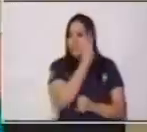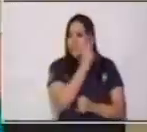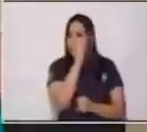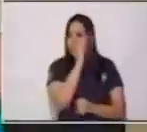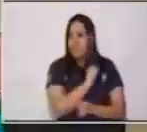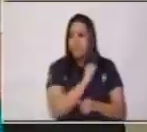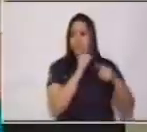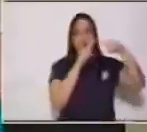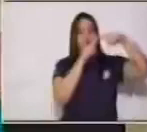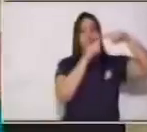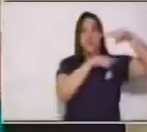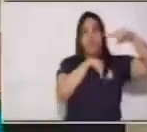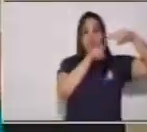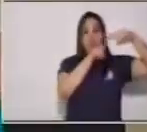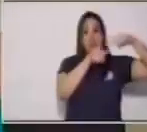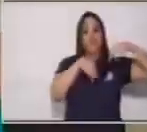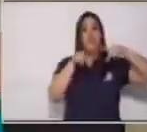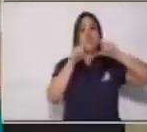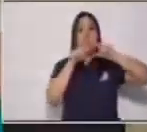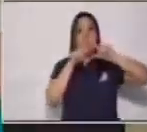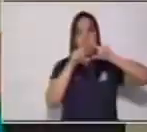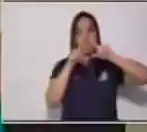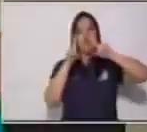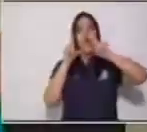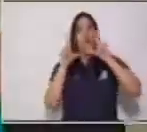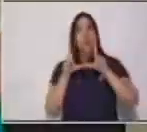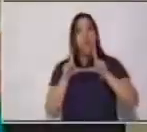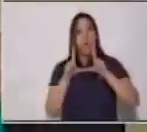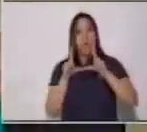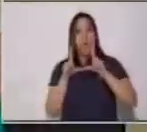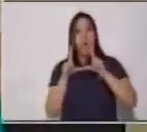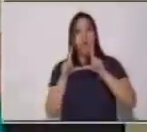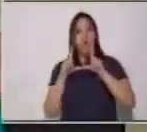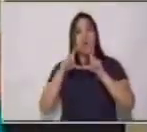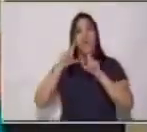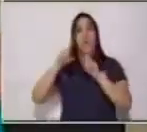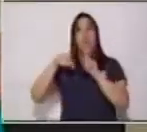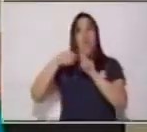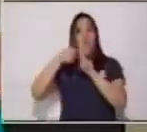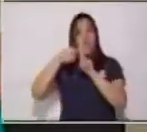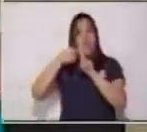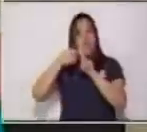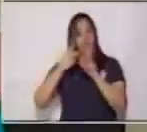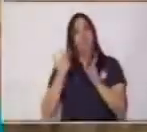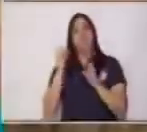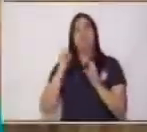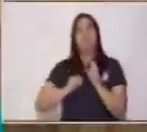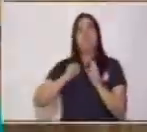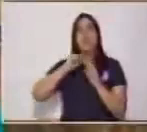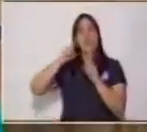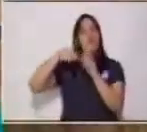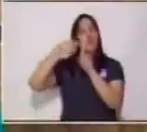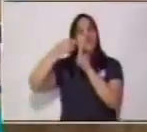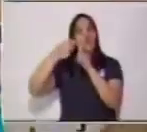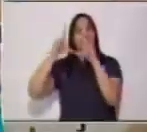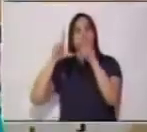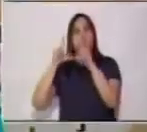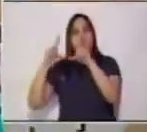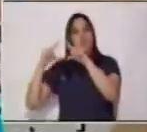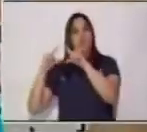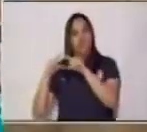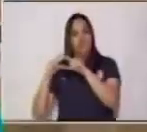Un círculo, un triángulo, un cuadrado y una cruz. Luego una cruz, un cuadrado, un triángulo y un